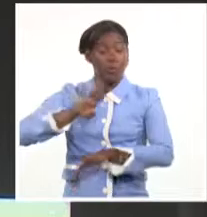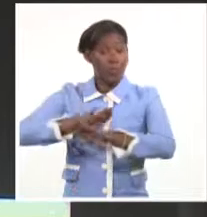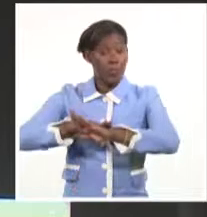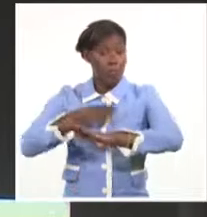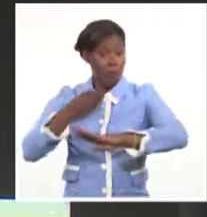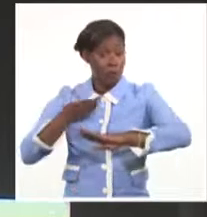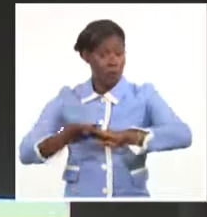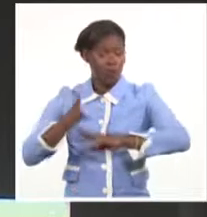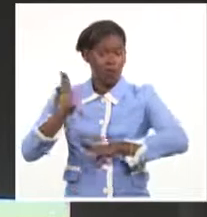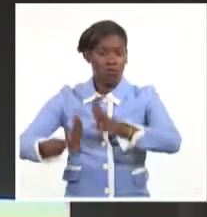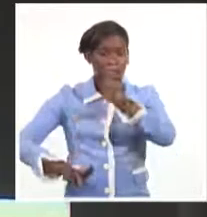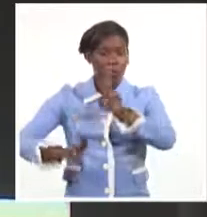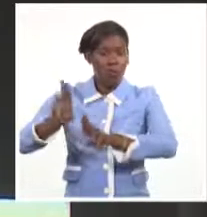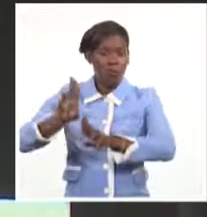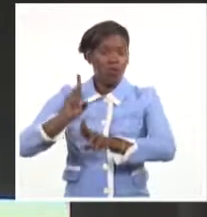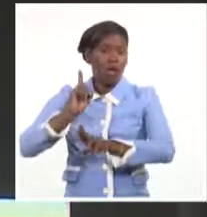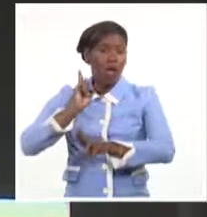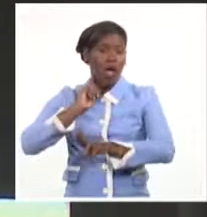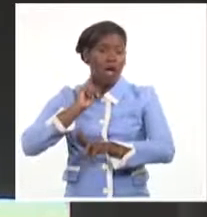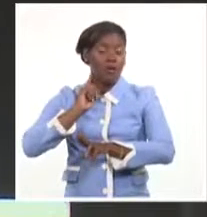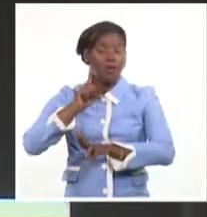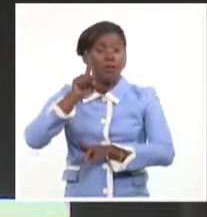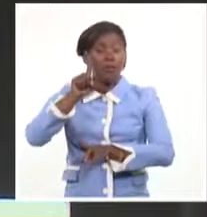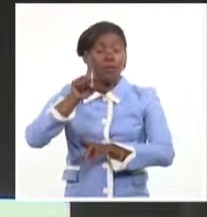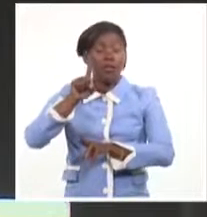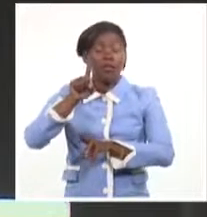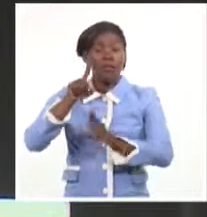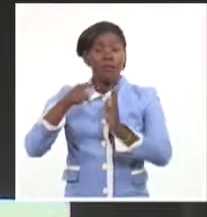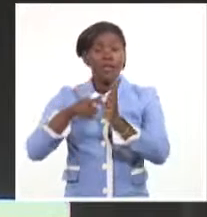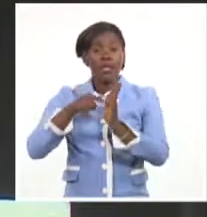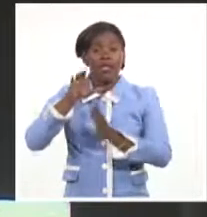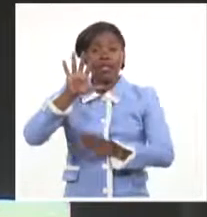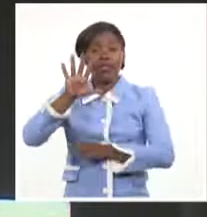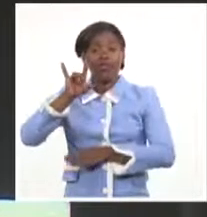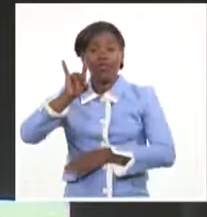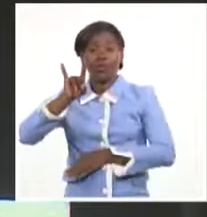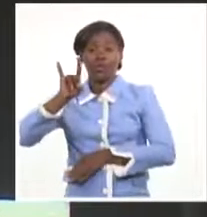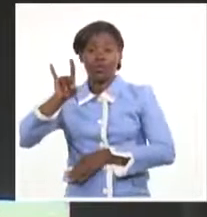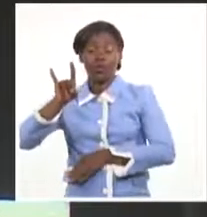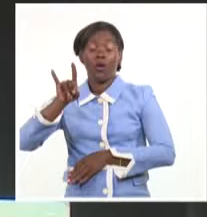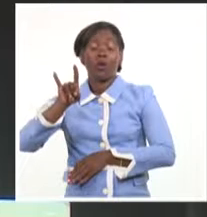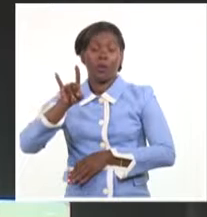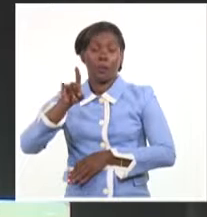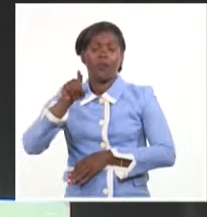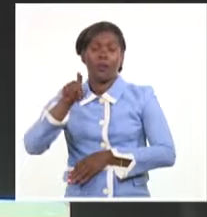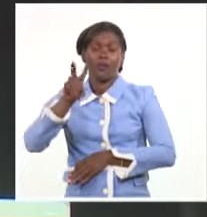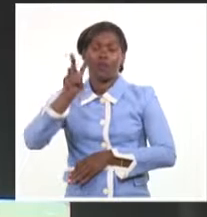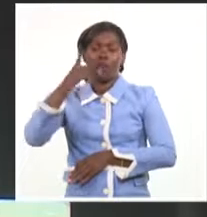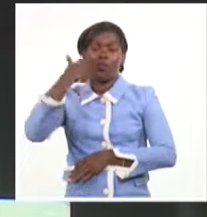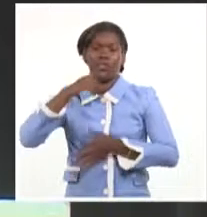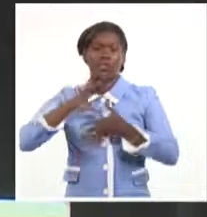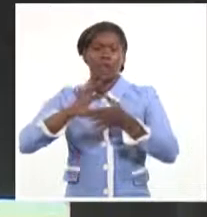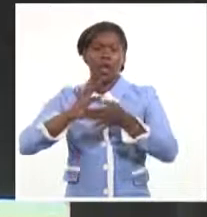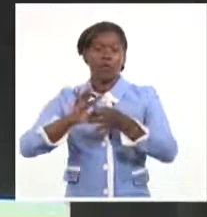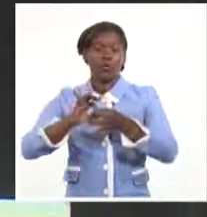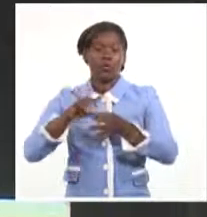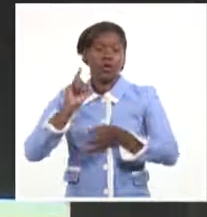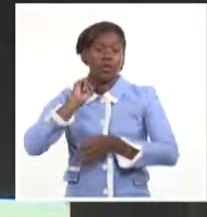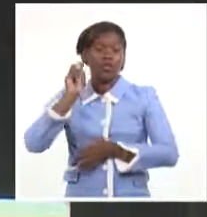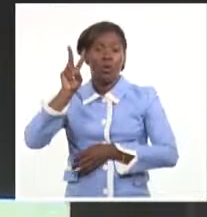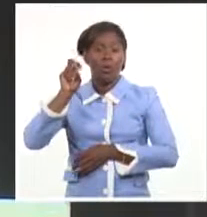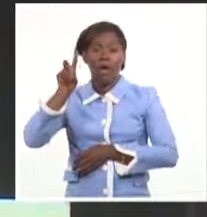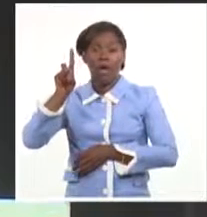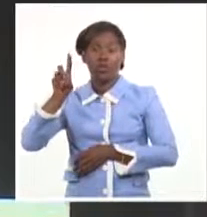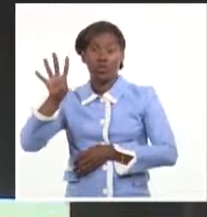acuerdo 1599 del Comité Ejecutivo del Consejo de Ministros, el 2 de agosto del 2014, se